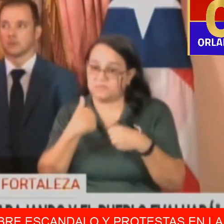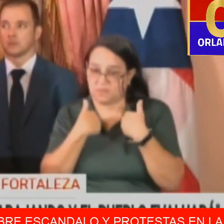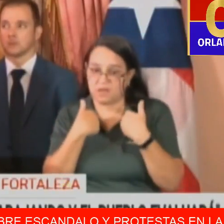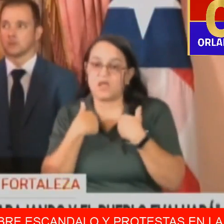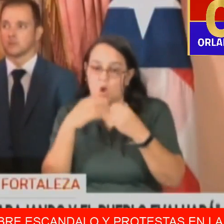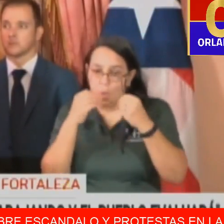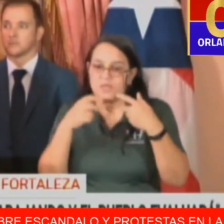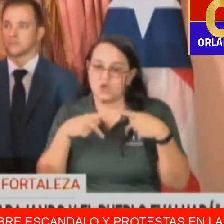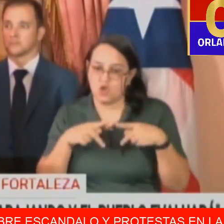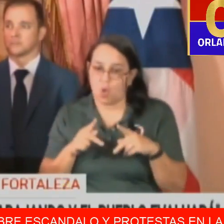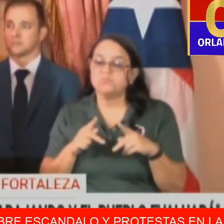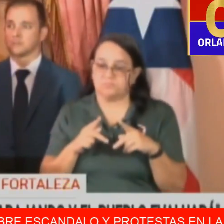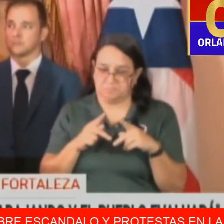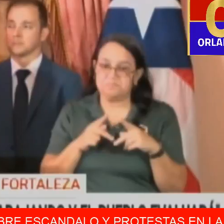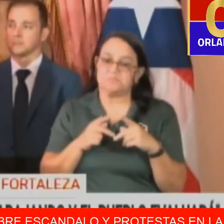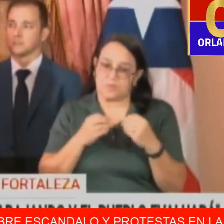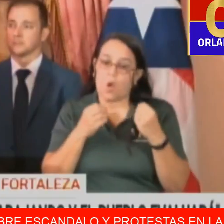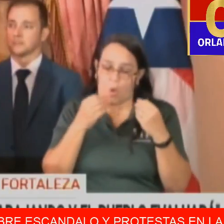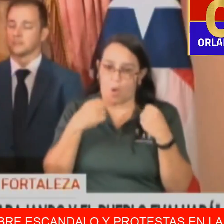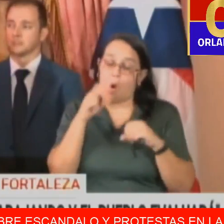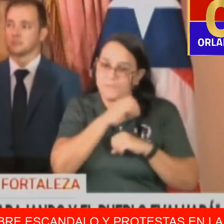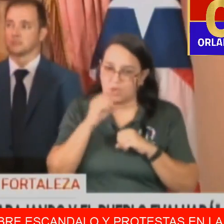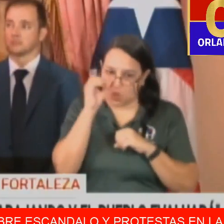opiniones. Algunas eran